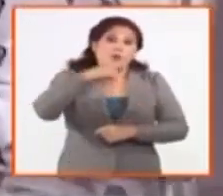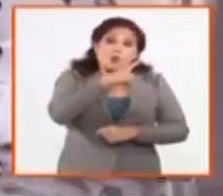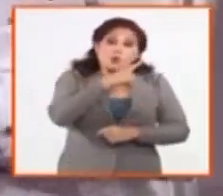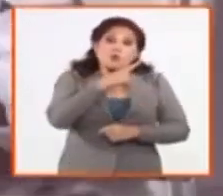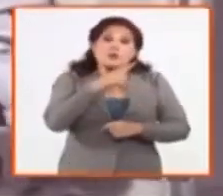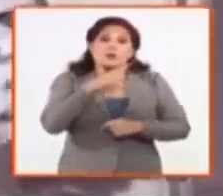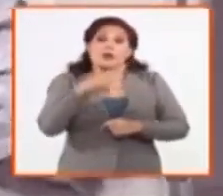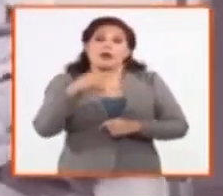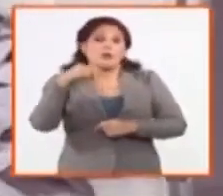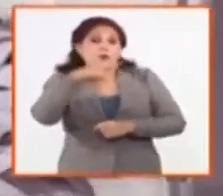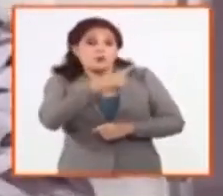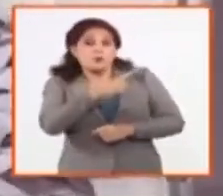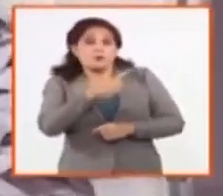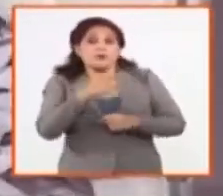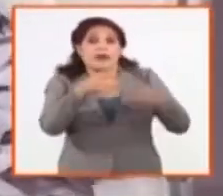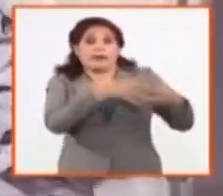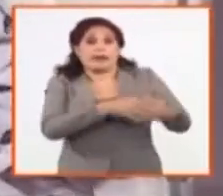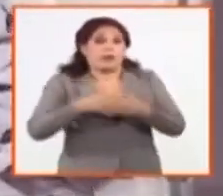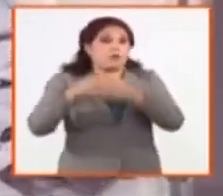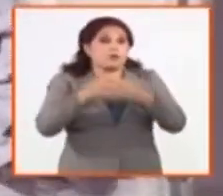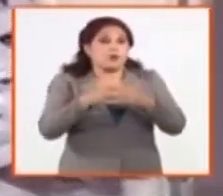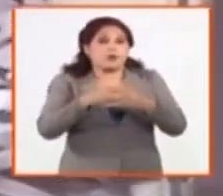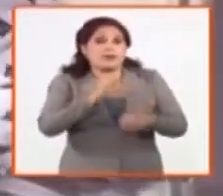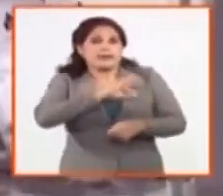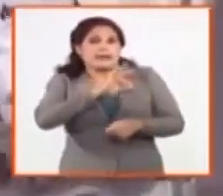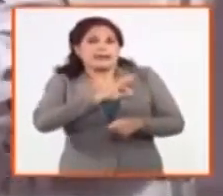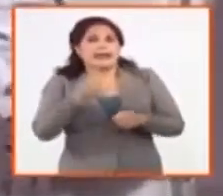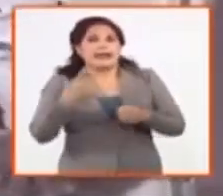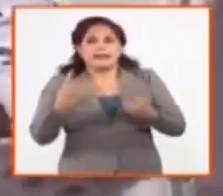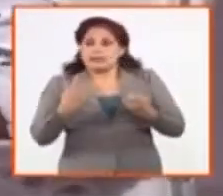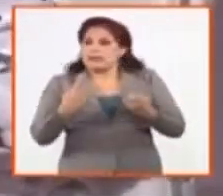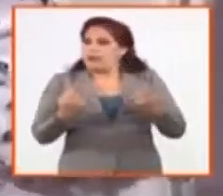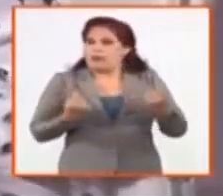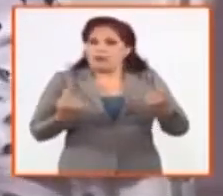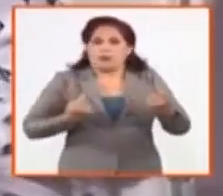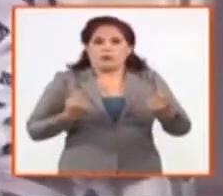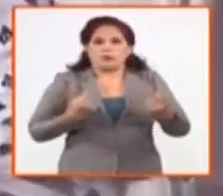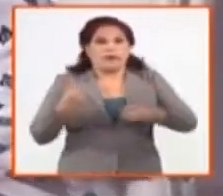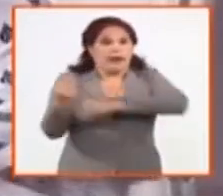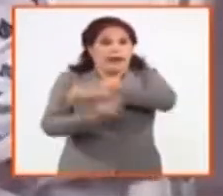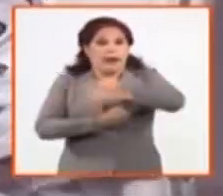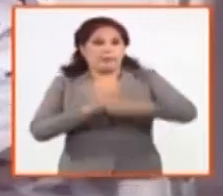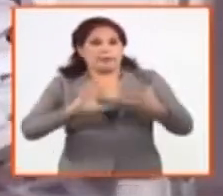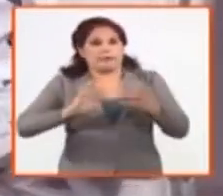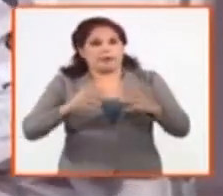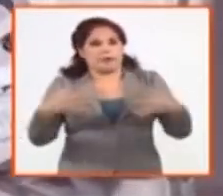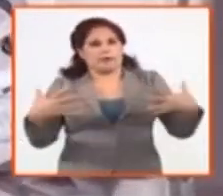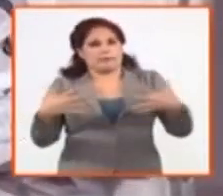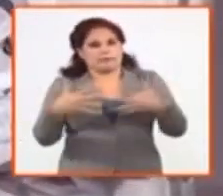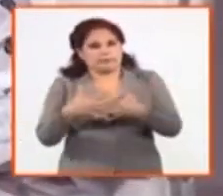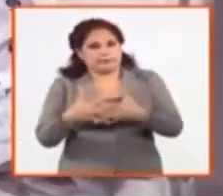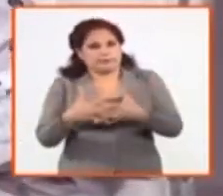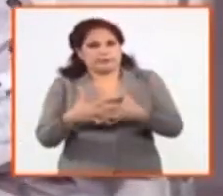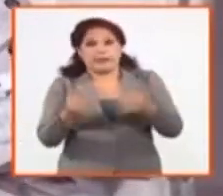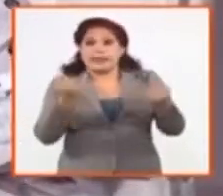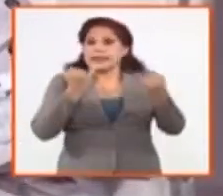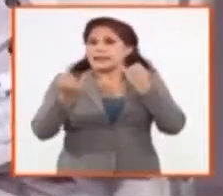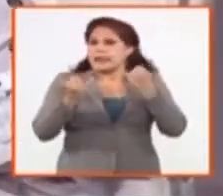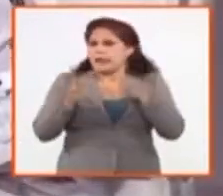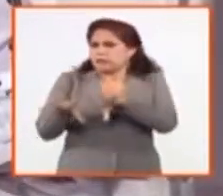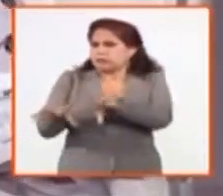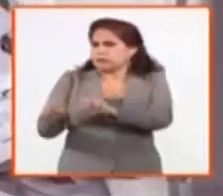se sentían débiles buscaban treguas. Entonces cambió esas relaciones interhegemónica. Y yo después